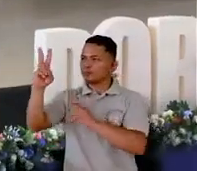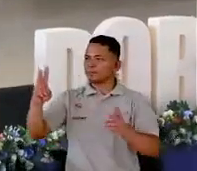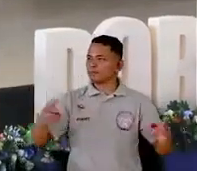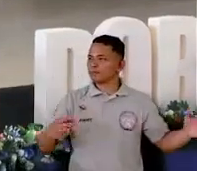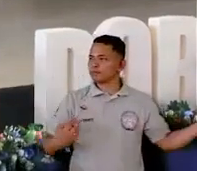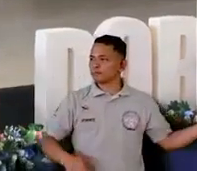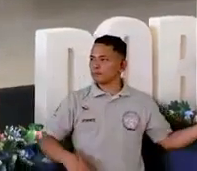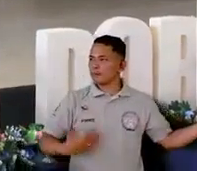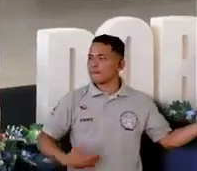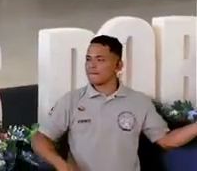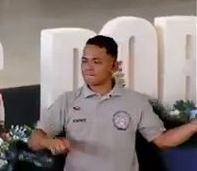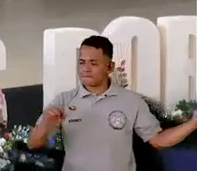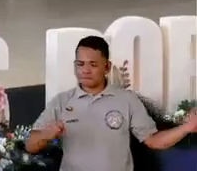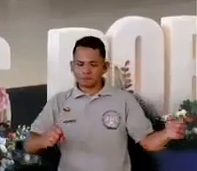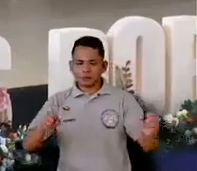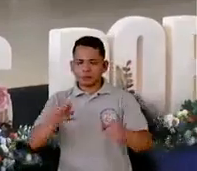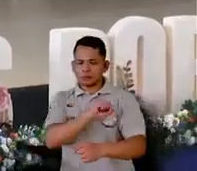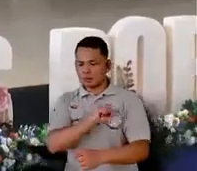Sí, Señor.